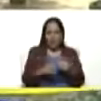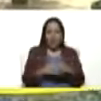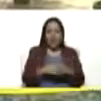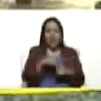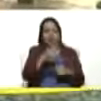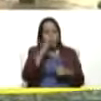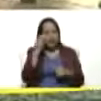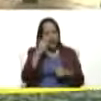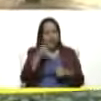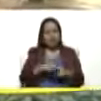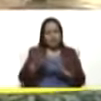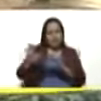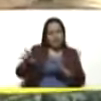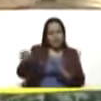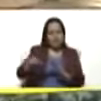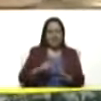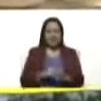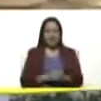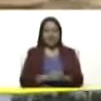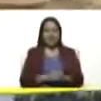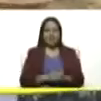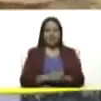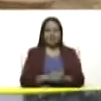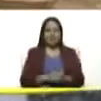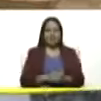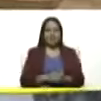amarillas. Y yo le dejo las amarillas a usted.